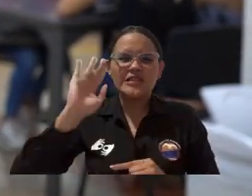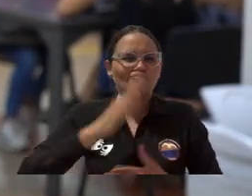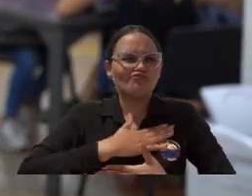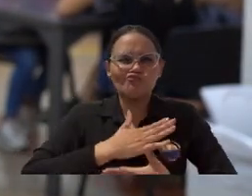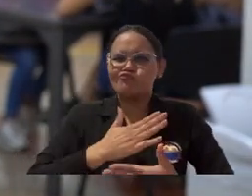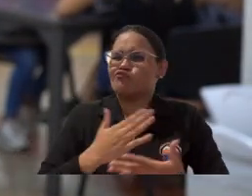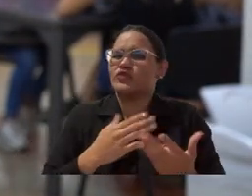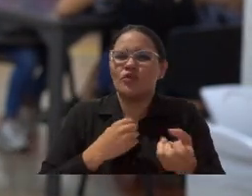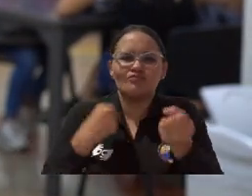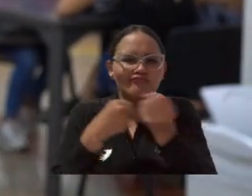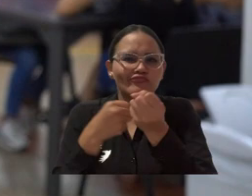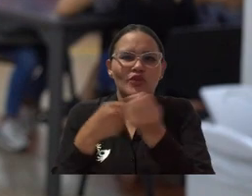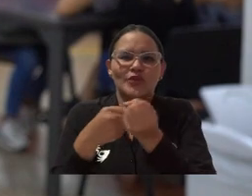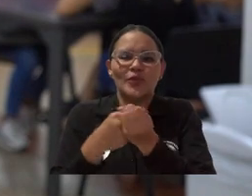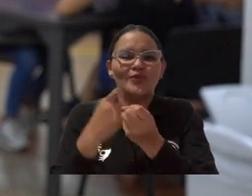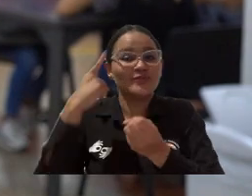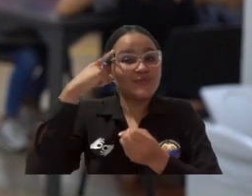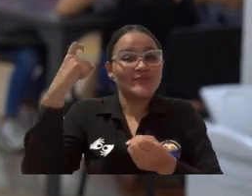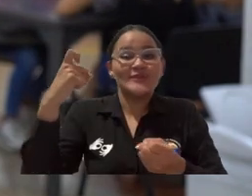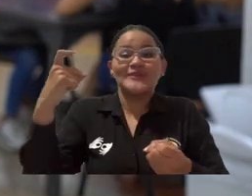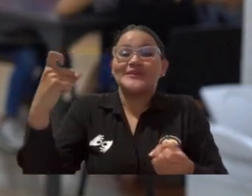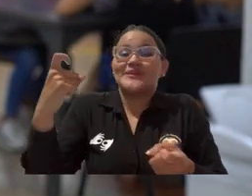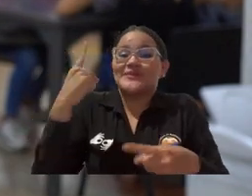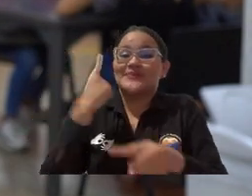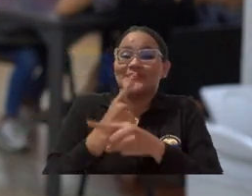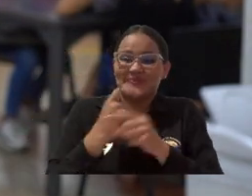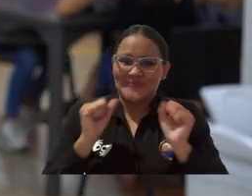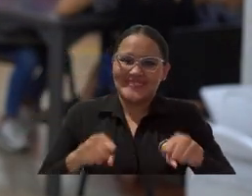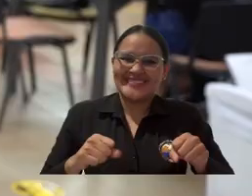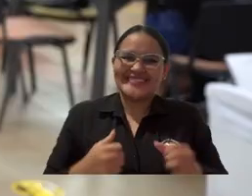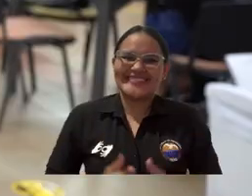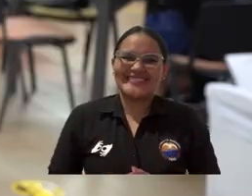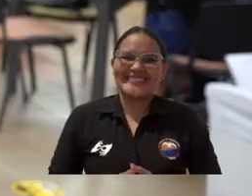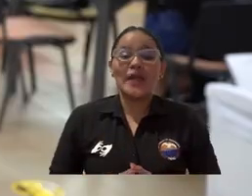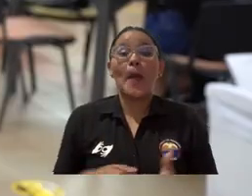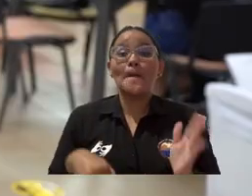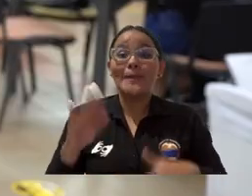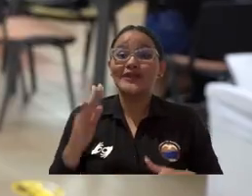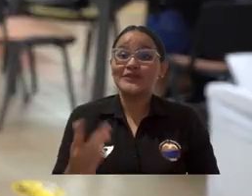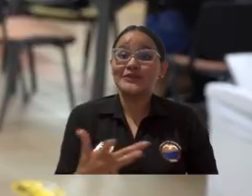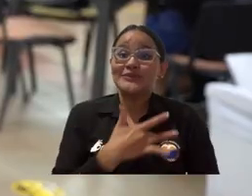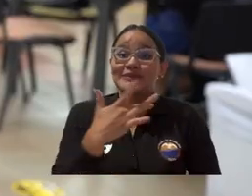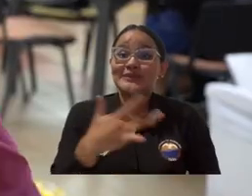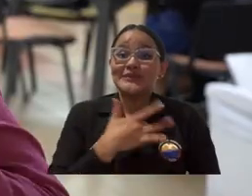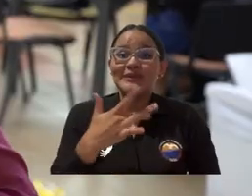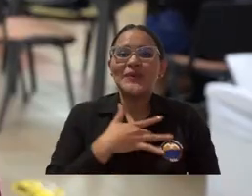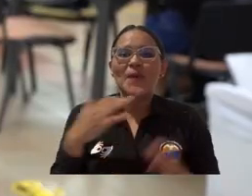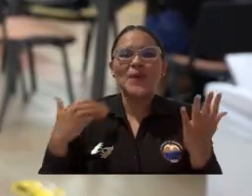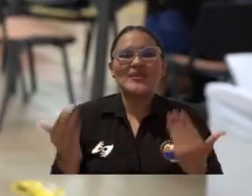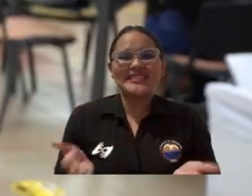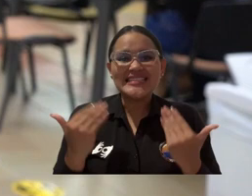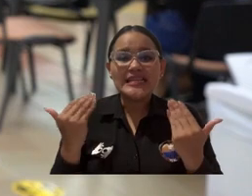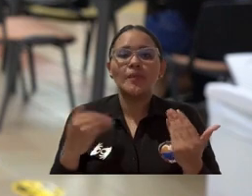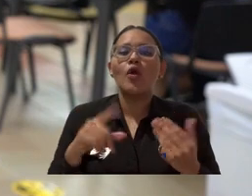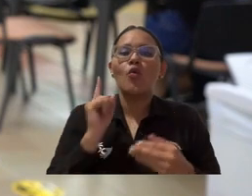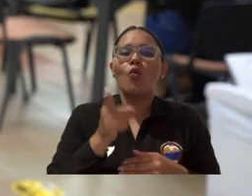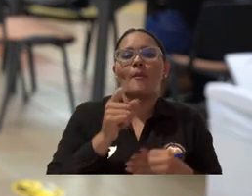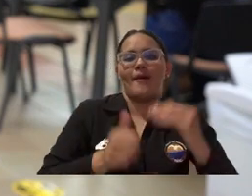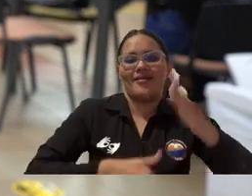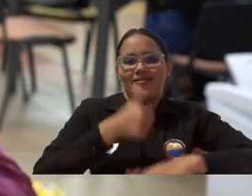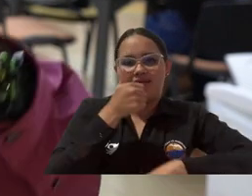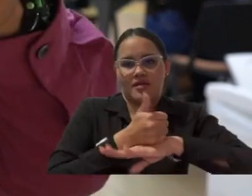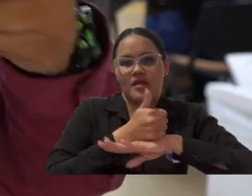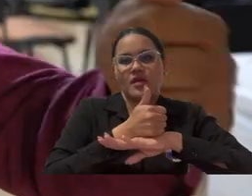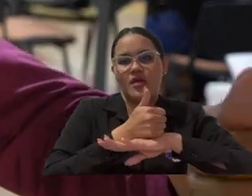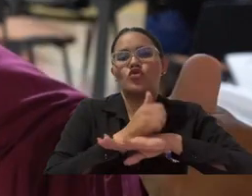Magdalena es una gran plataforma para poder cumplir sus sueños. El grado de motivación y la cercanía que se